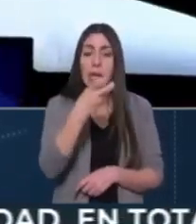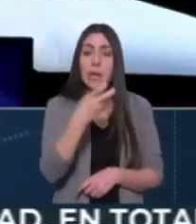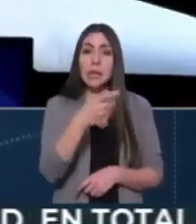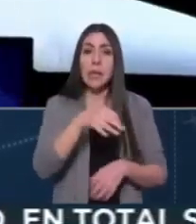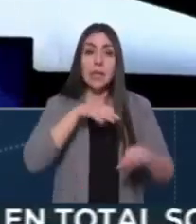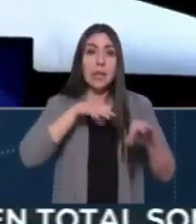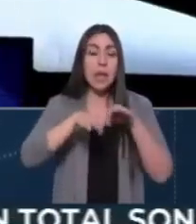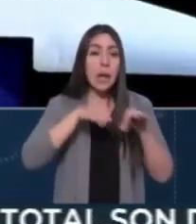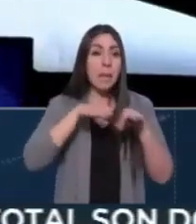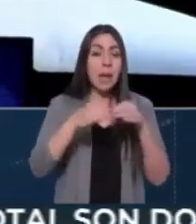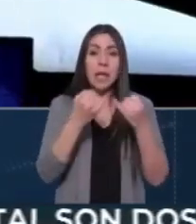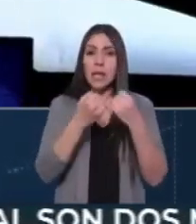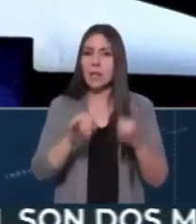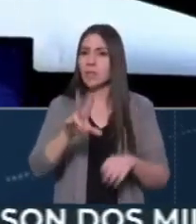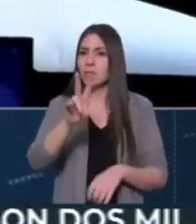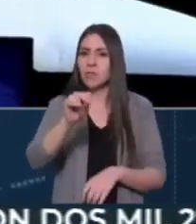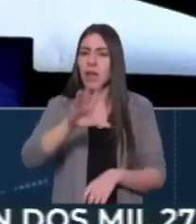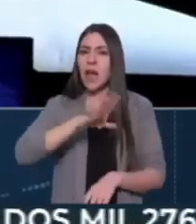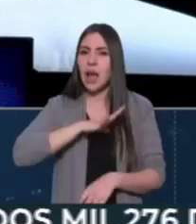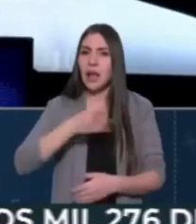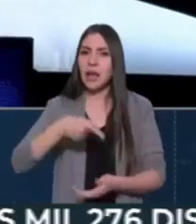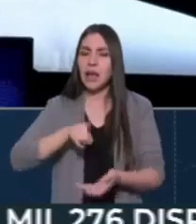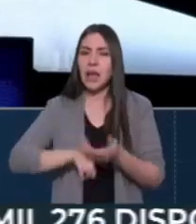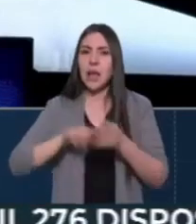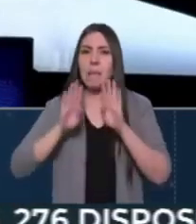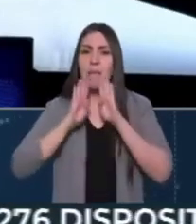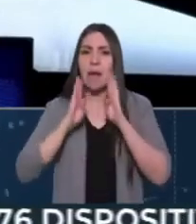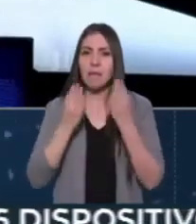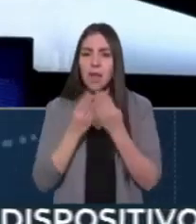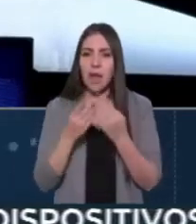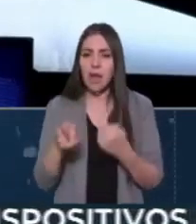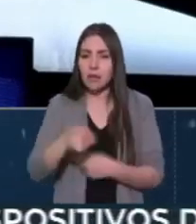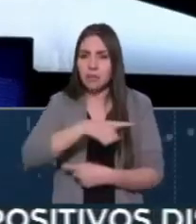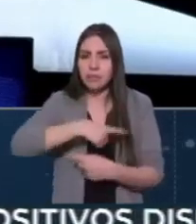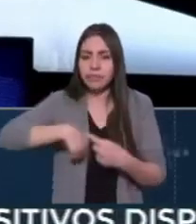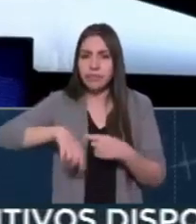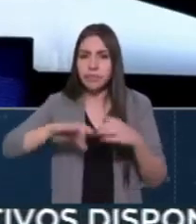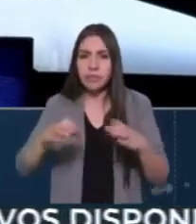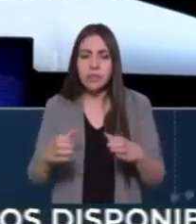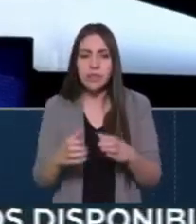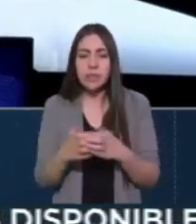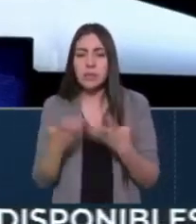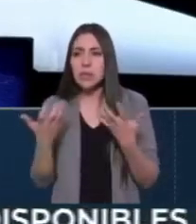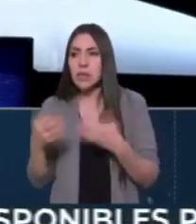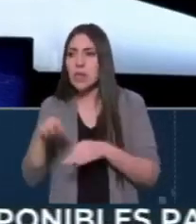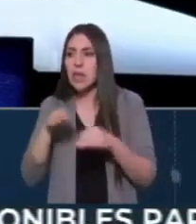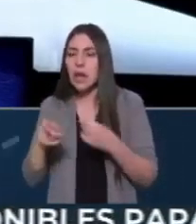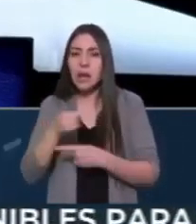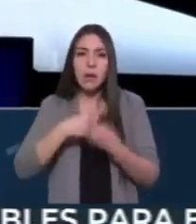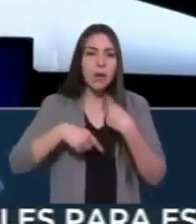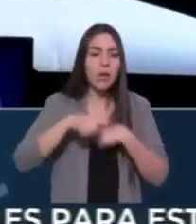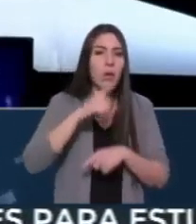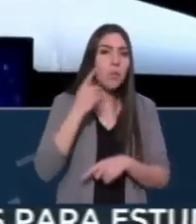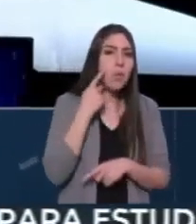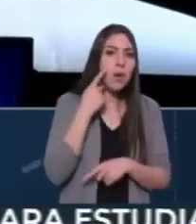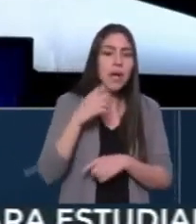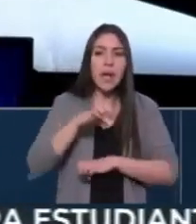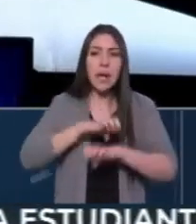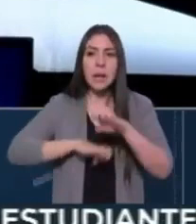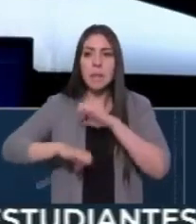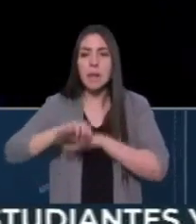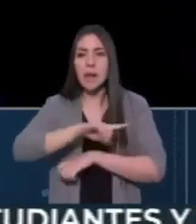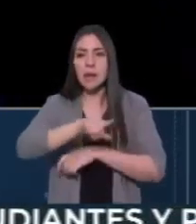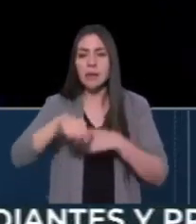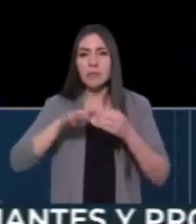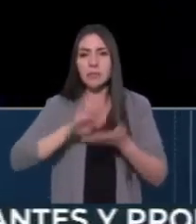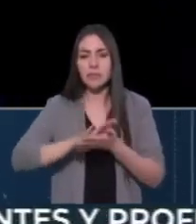independiente los jueces, que hay una mafia, y esta mafia está controlada por intereses políticos y empresariales. Pues